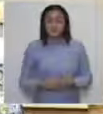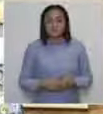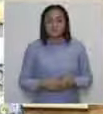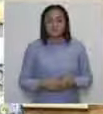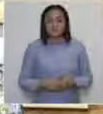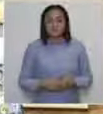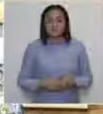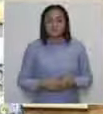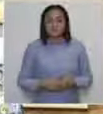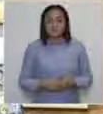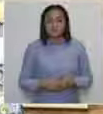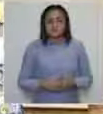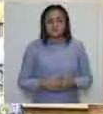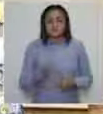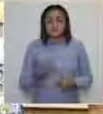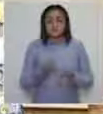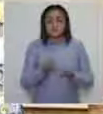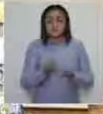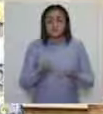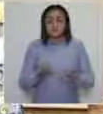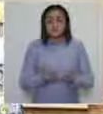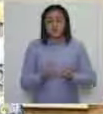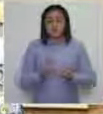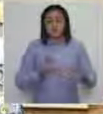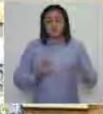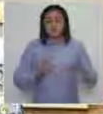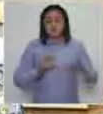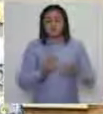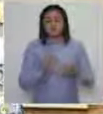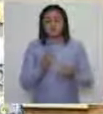municipal, como equipo de trabajo